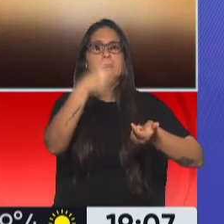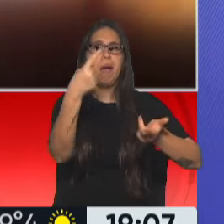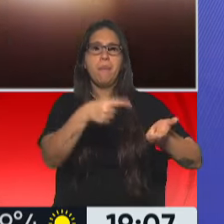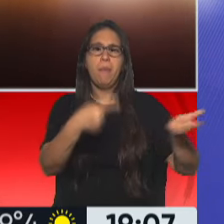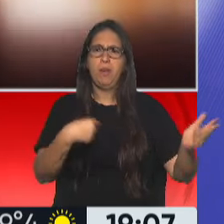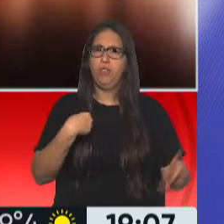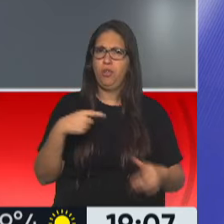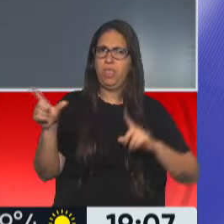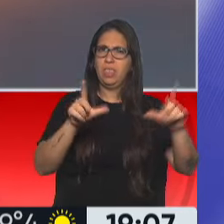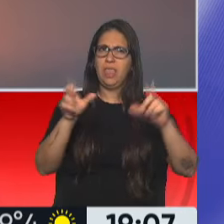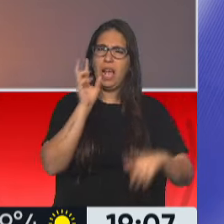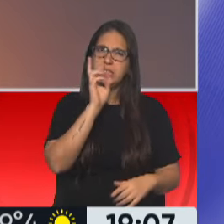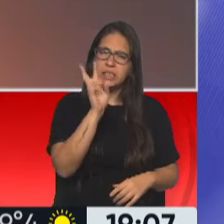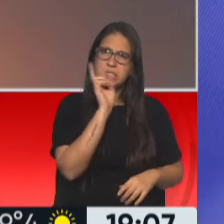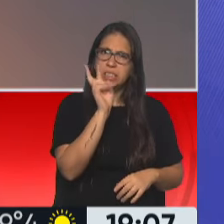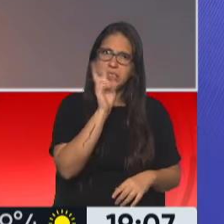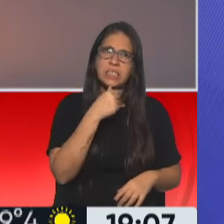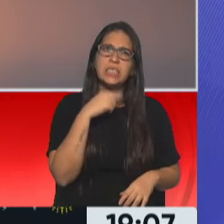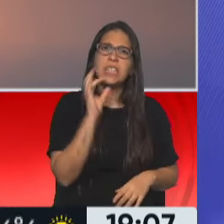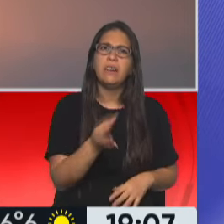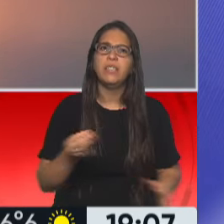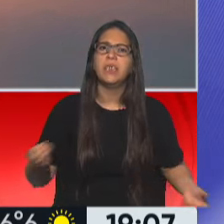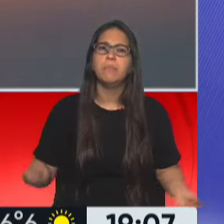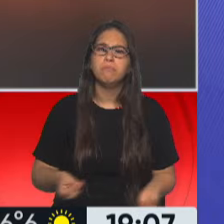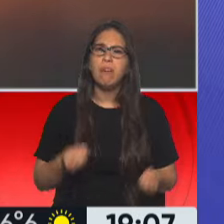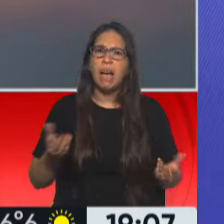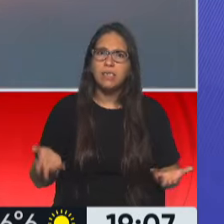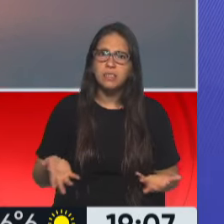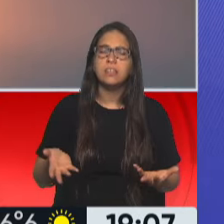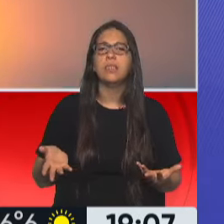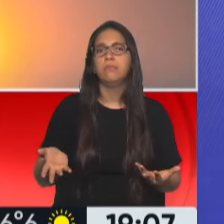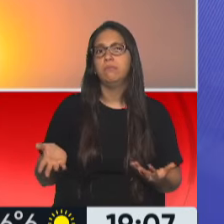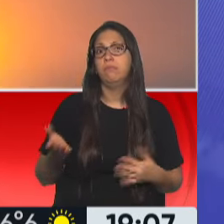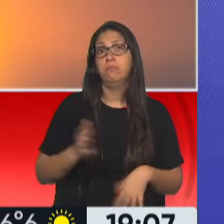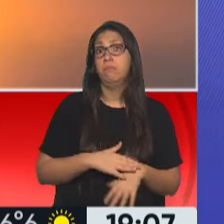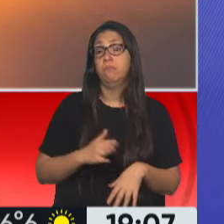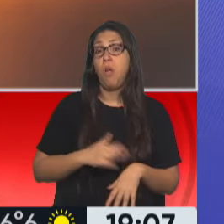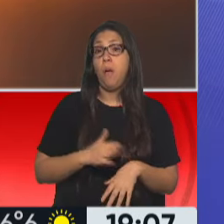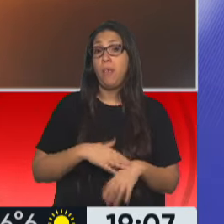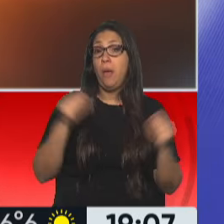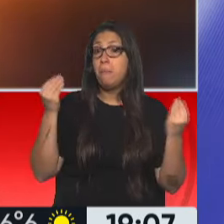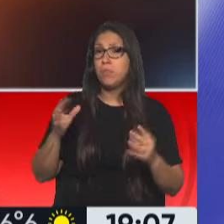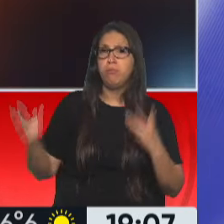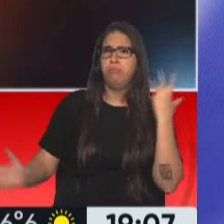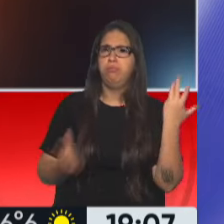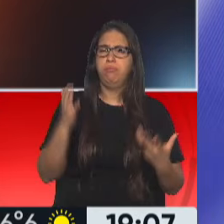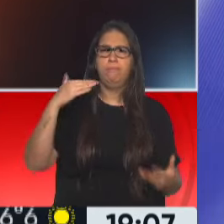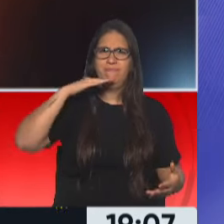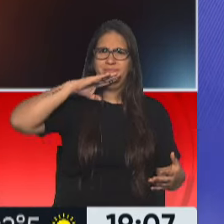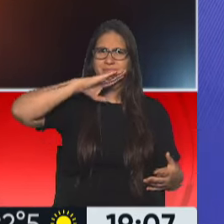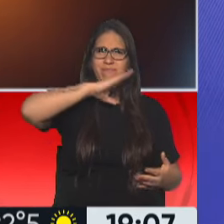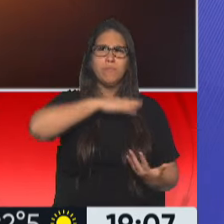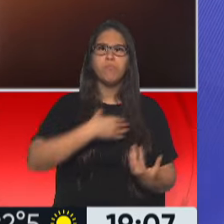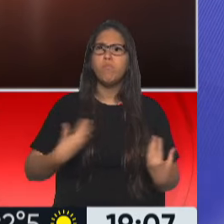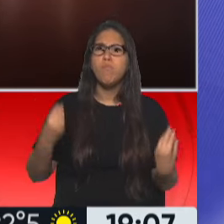durante varias horas, porque en realidad uno quería saber lo que estaba pasando. En realidad en los primeros minutos nadie sabía lo que estaba pasando y nadie sabía el porqué